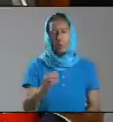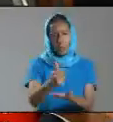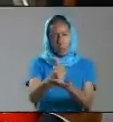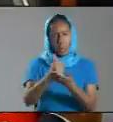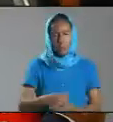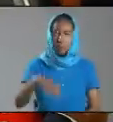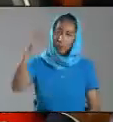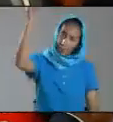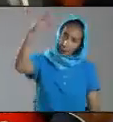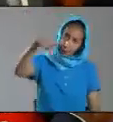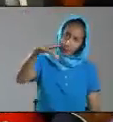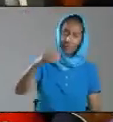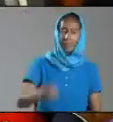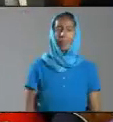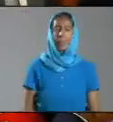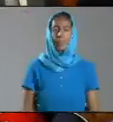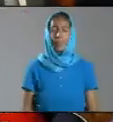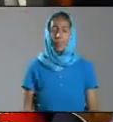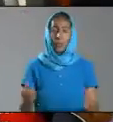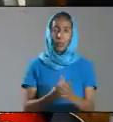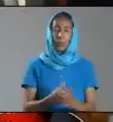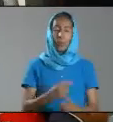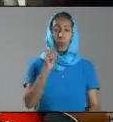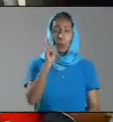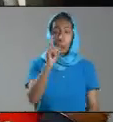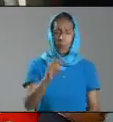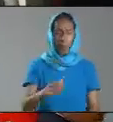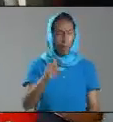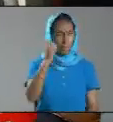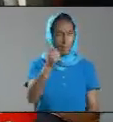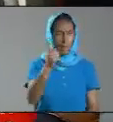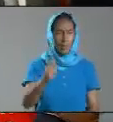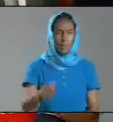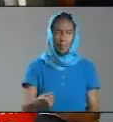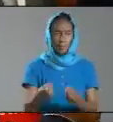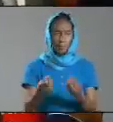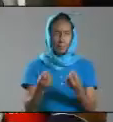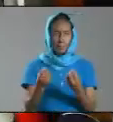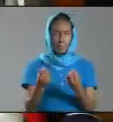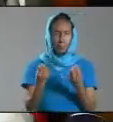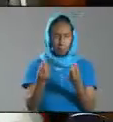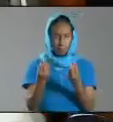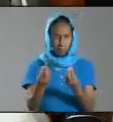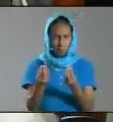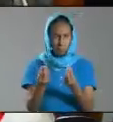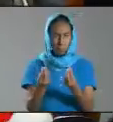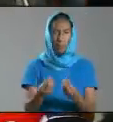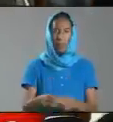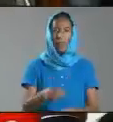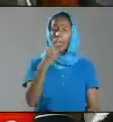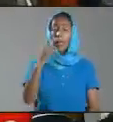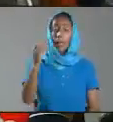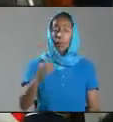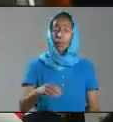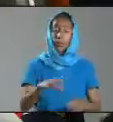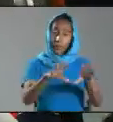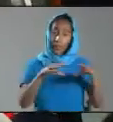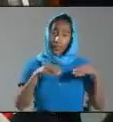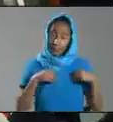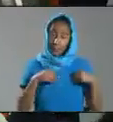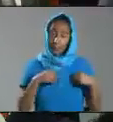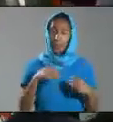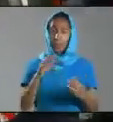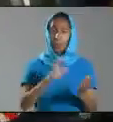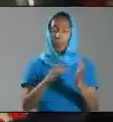bendecir. Hay una buena cantidad de hermanos que están reconciliando con el Señor, que están recibiendo al Señor Jesús. Ayúdame a